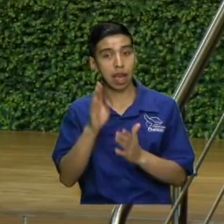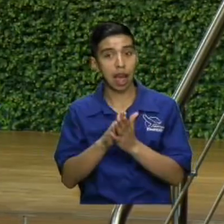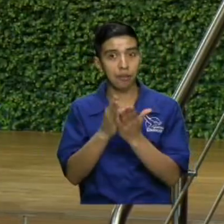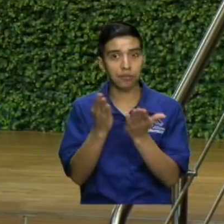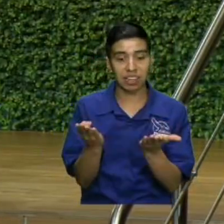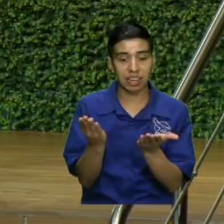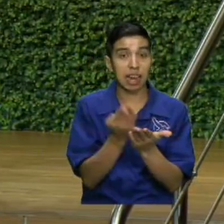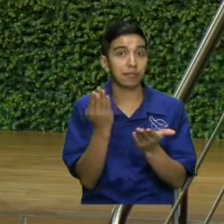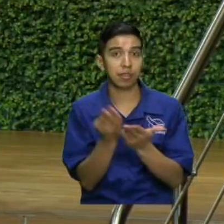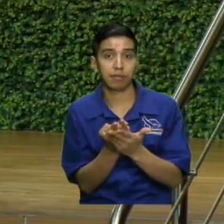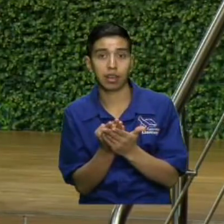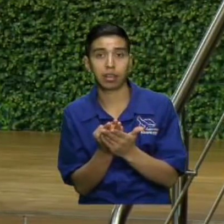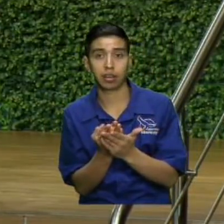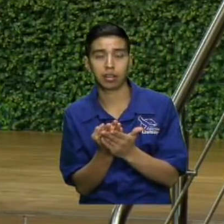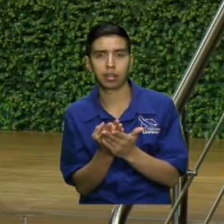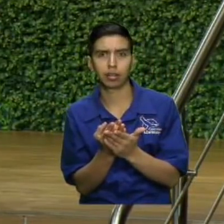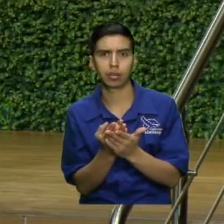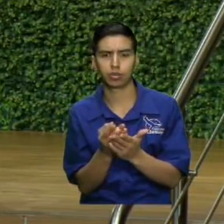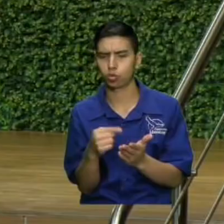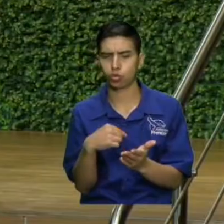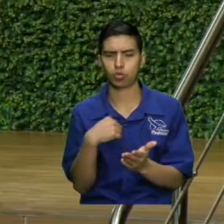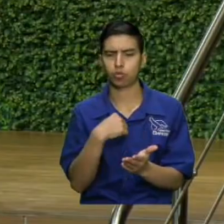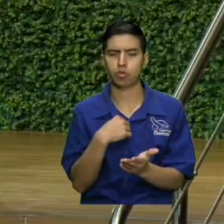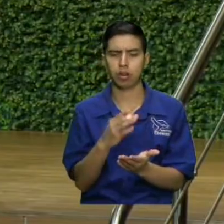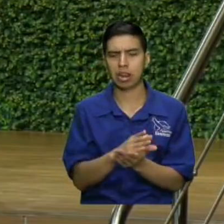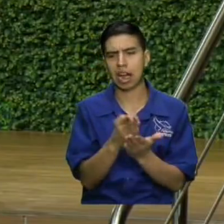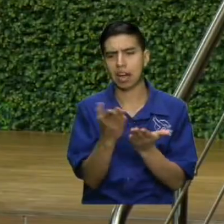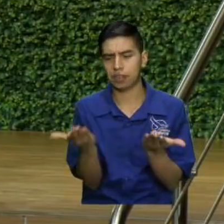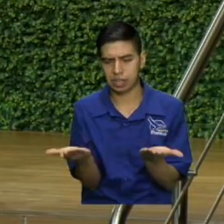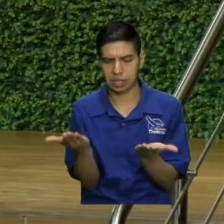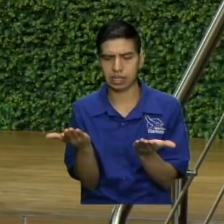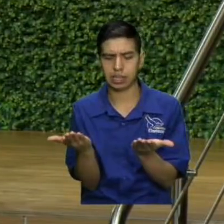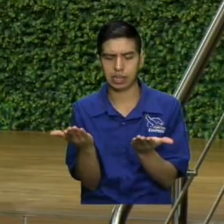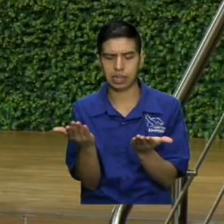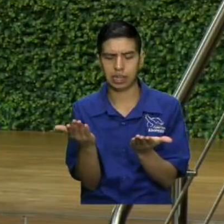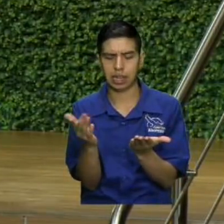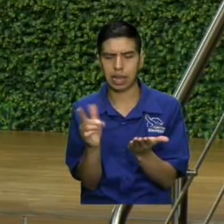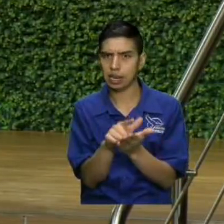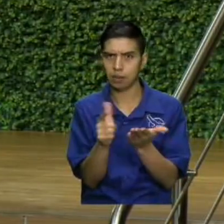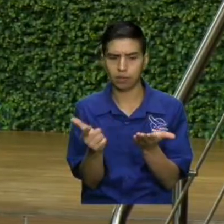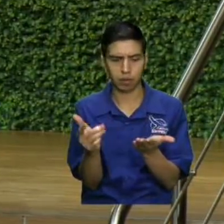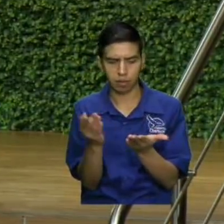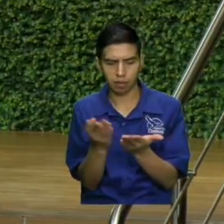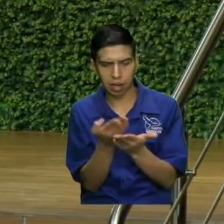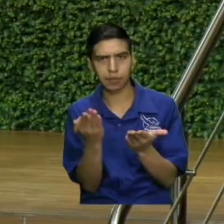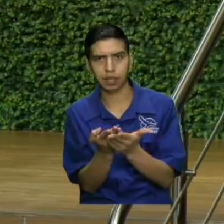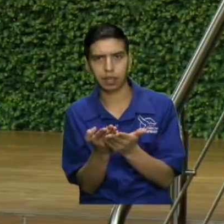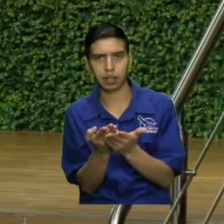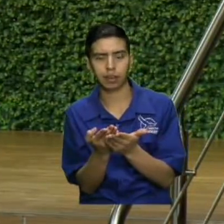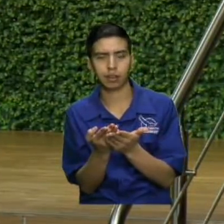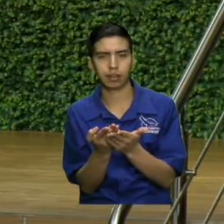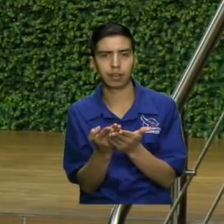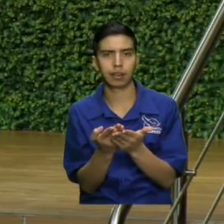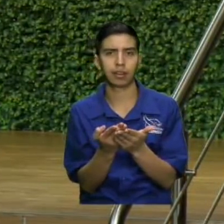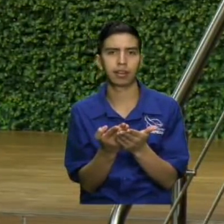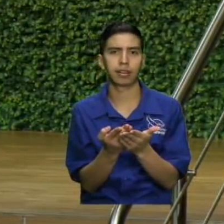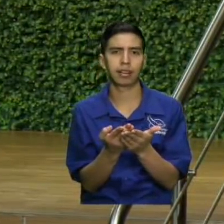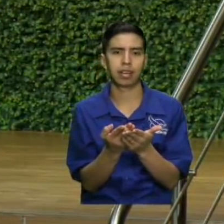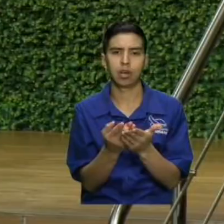ese momento, la acababa de comprar. Está nueva, nítida. Le digo esto porque no está vencida en ningún lugar.